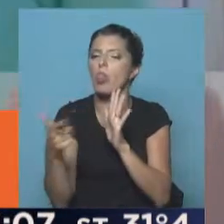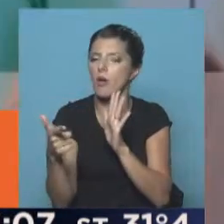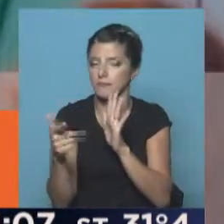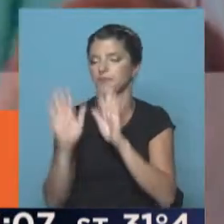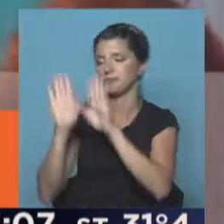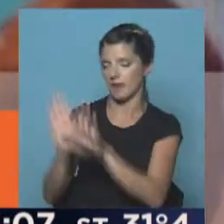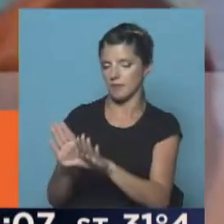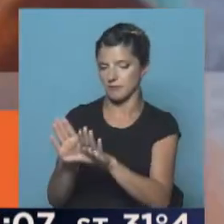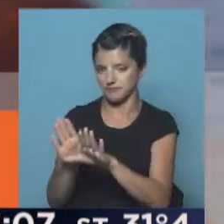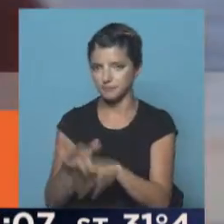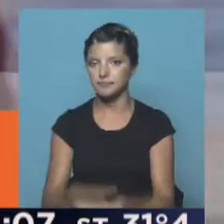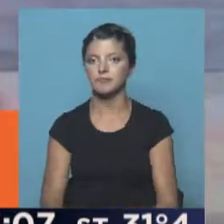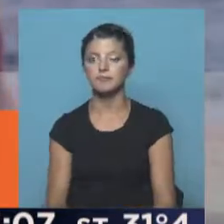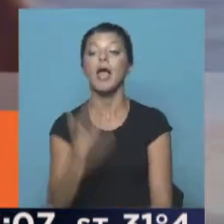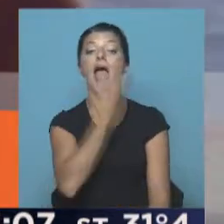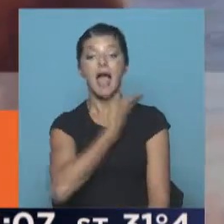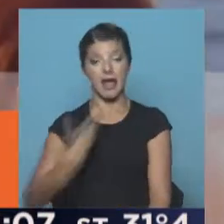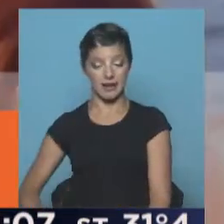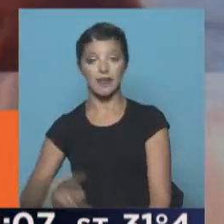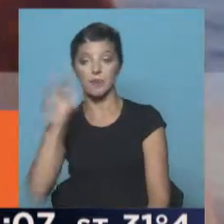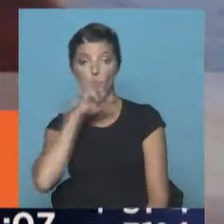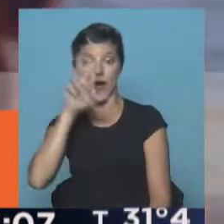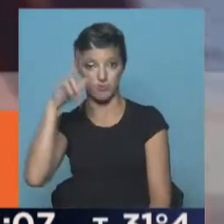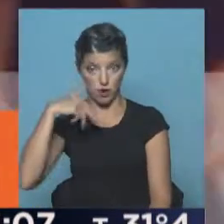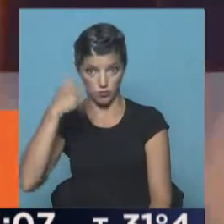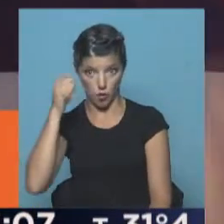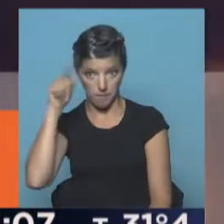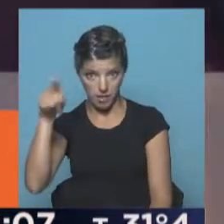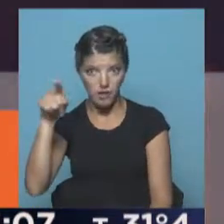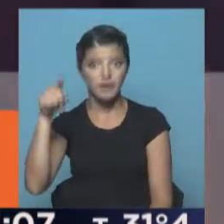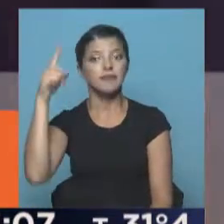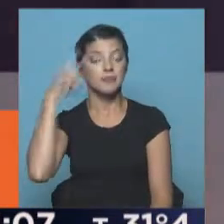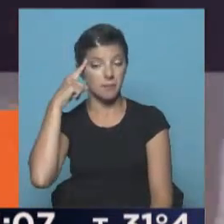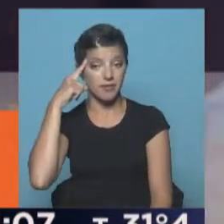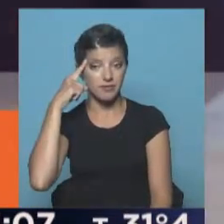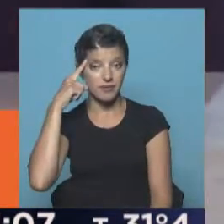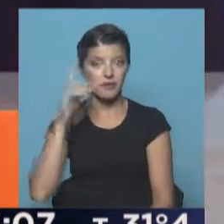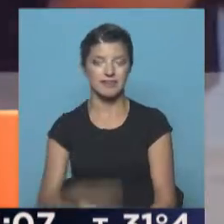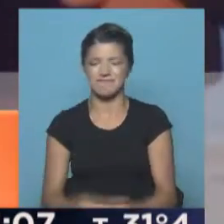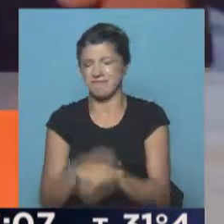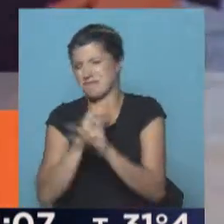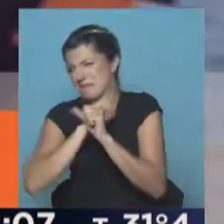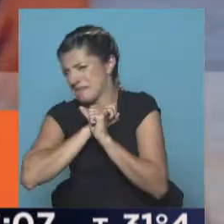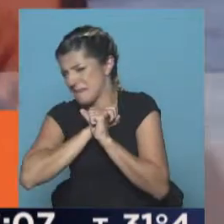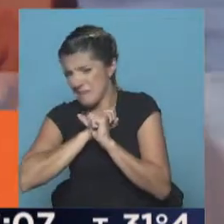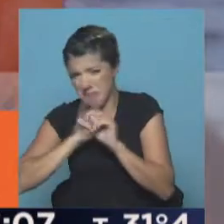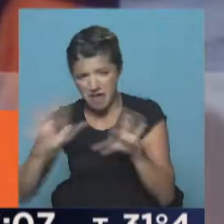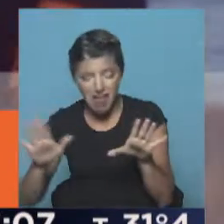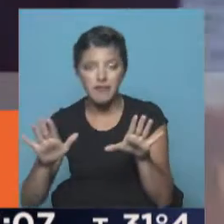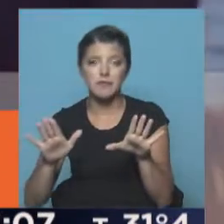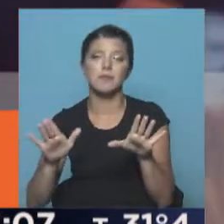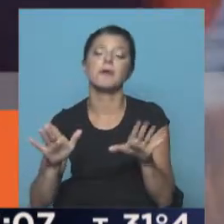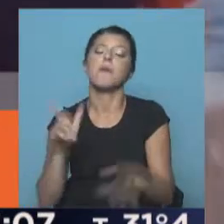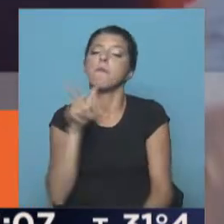Roma de la alcalde Virginia Raggi es considerada unánimemente desastrosa. No parece que haya